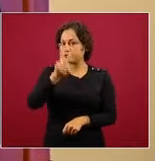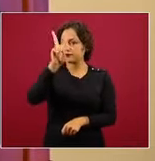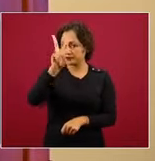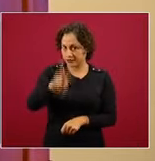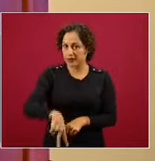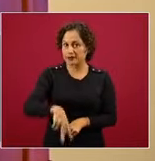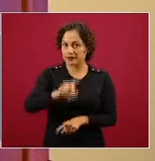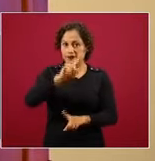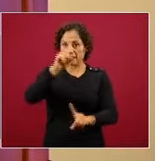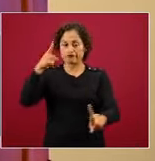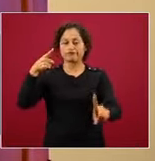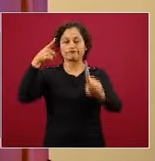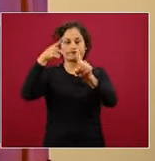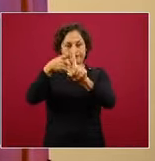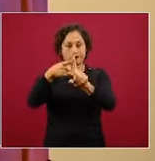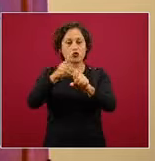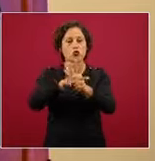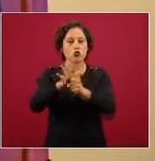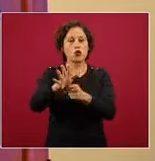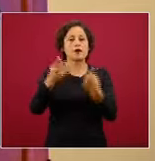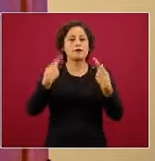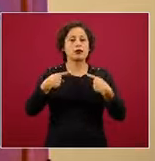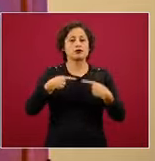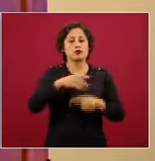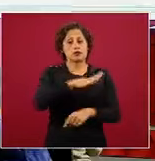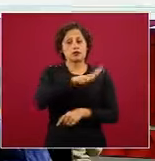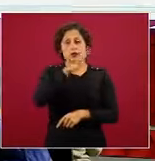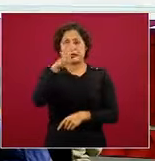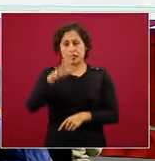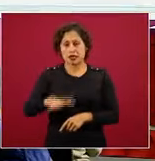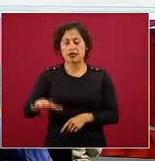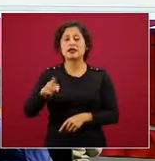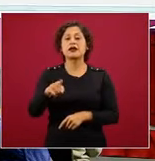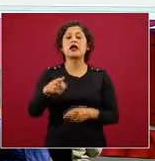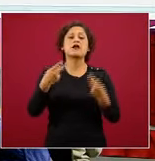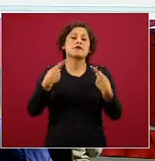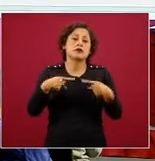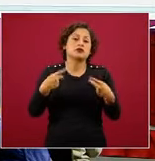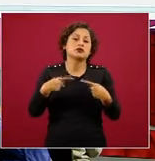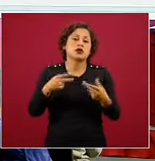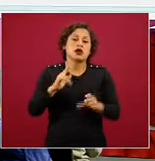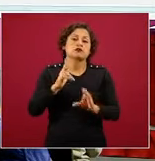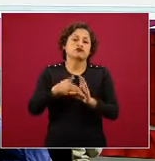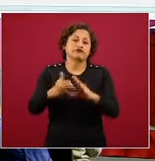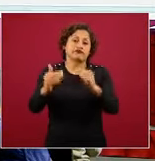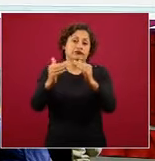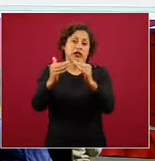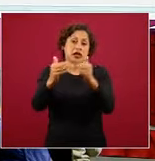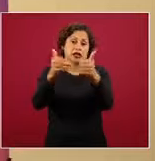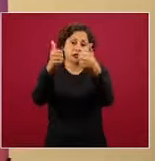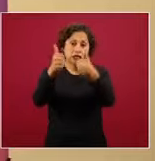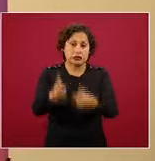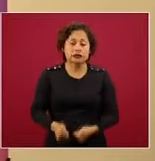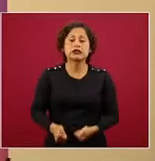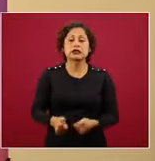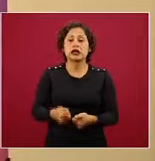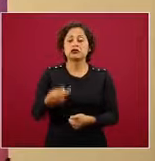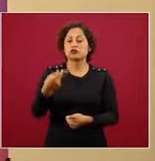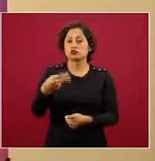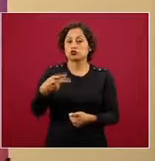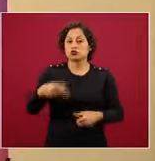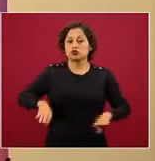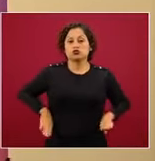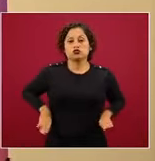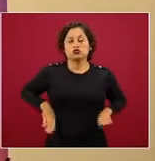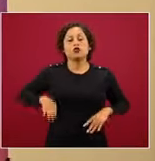general, en las personas mayores dependientes que permanecen en su domicilio, muchas de ellas en condiciones difíciles, y aún quienes en